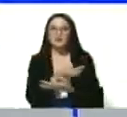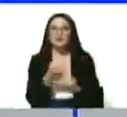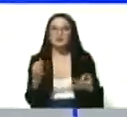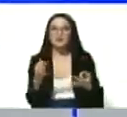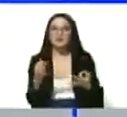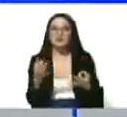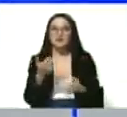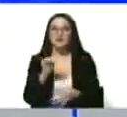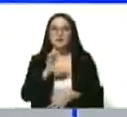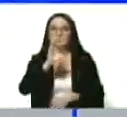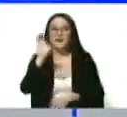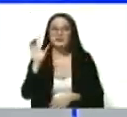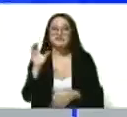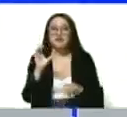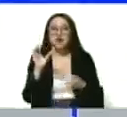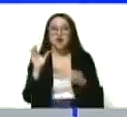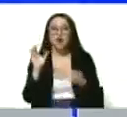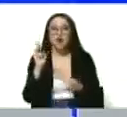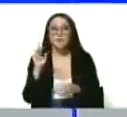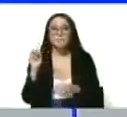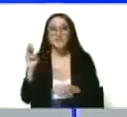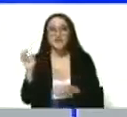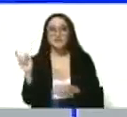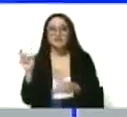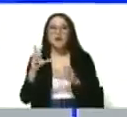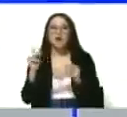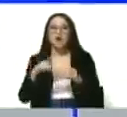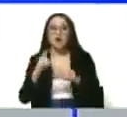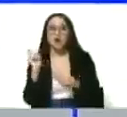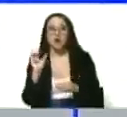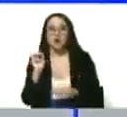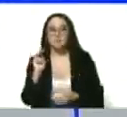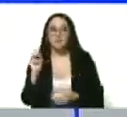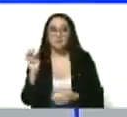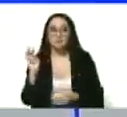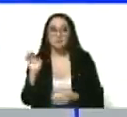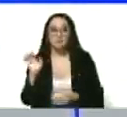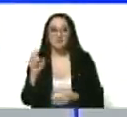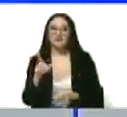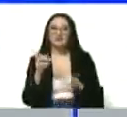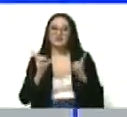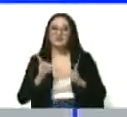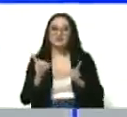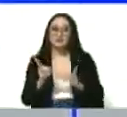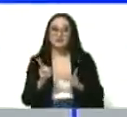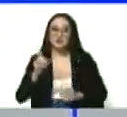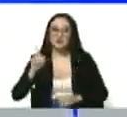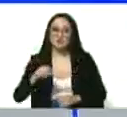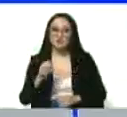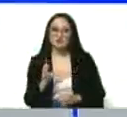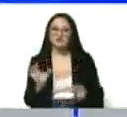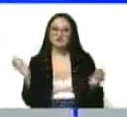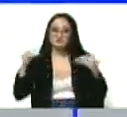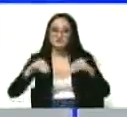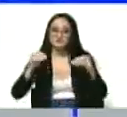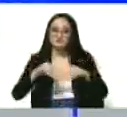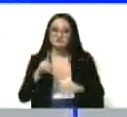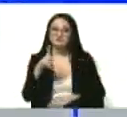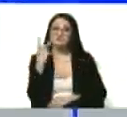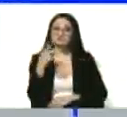poseen los países OPEP y no OPEP, y la C de consenso en torno a las decisiones adoptadas. Esta